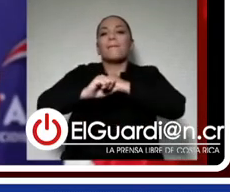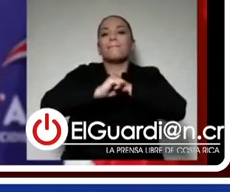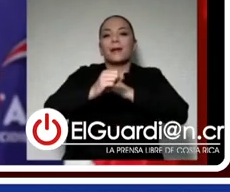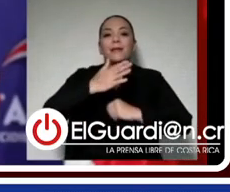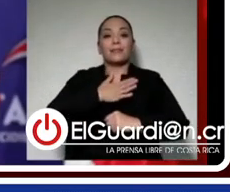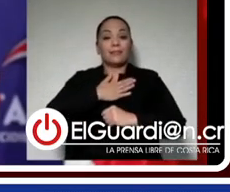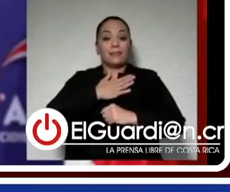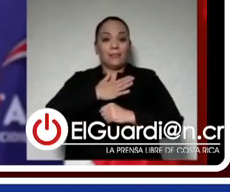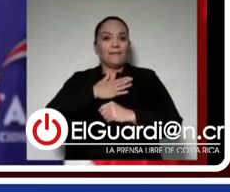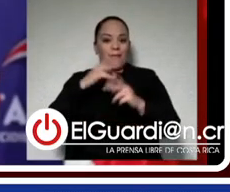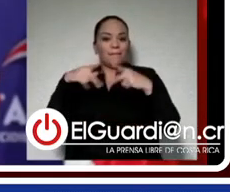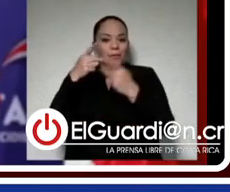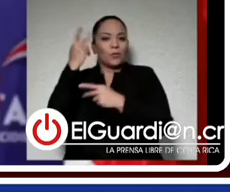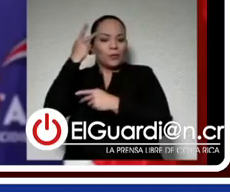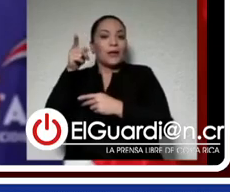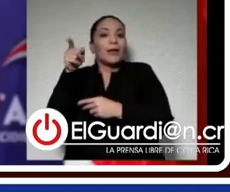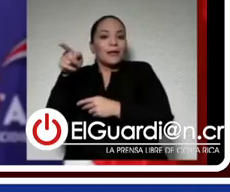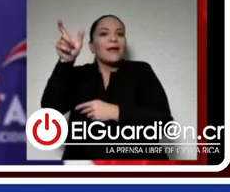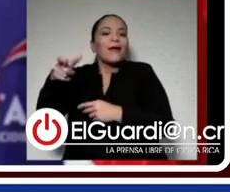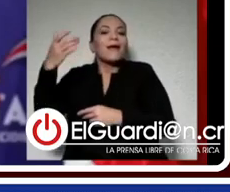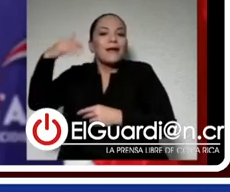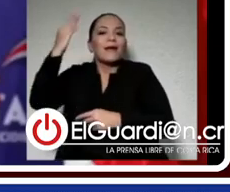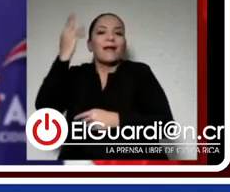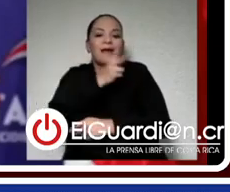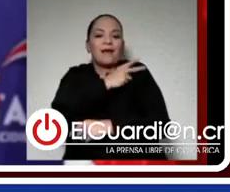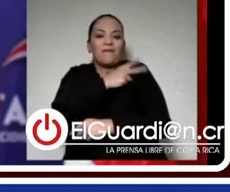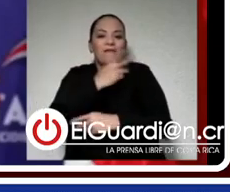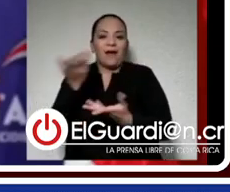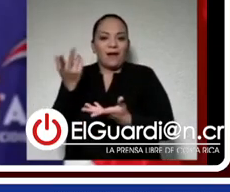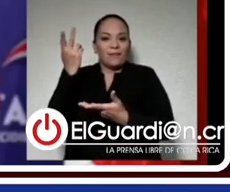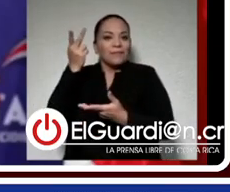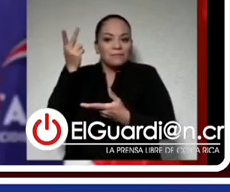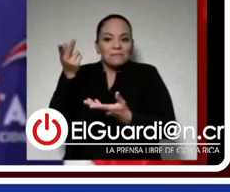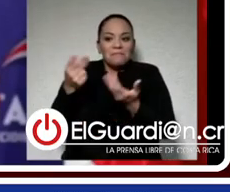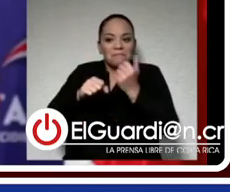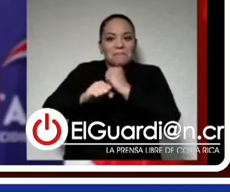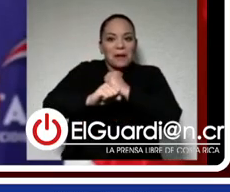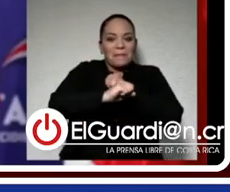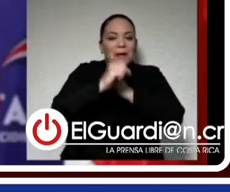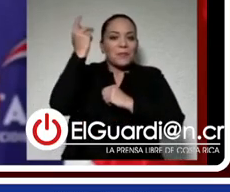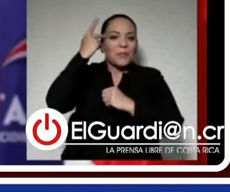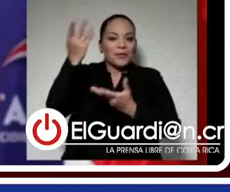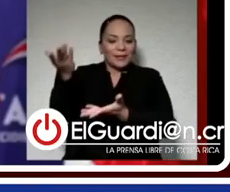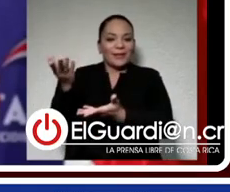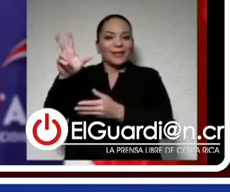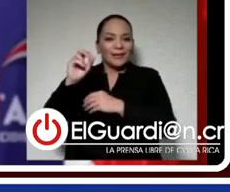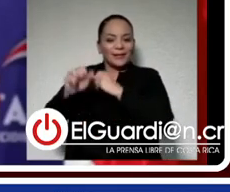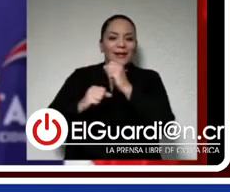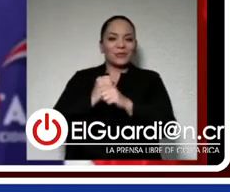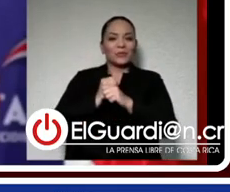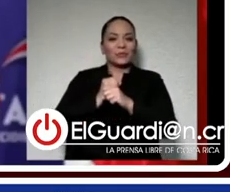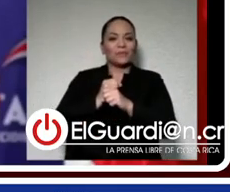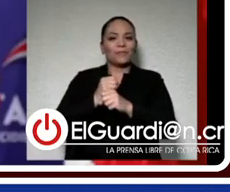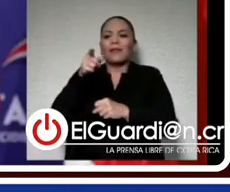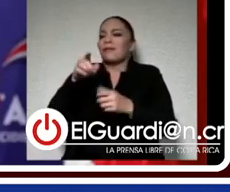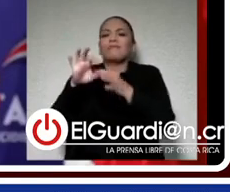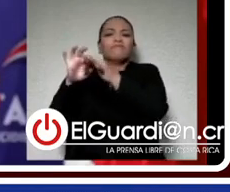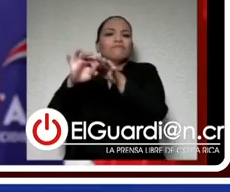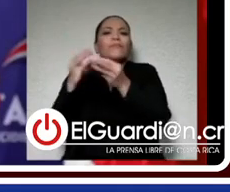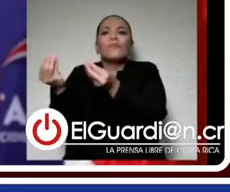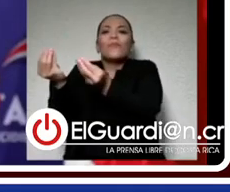política. Ella era la jefa de campaña a los 30 años. Y entonces tiene relación con miles de